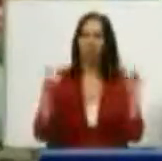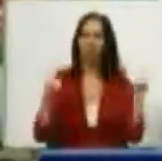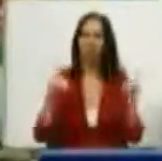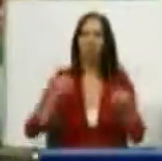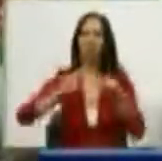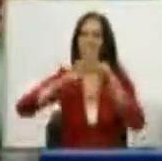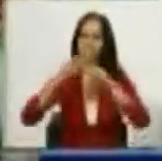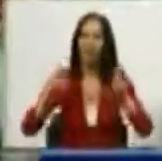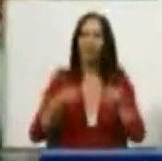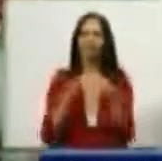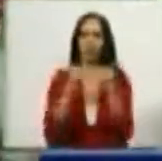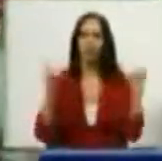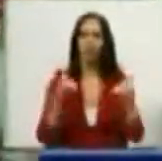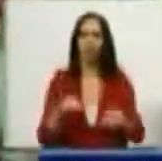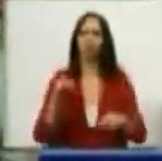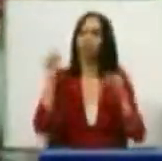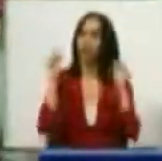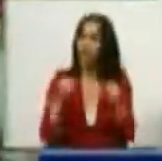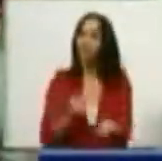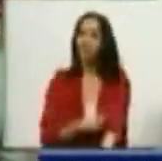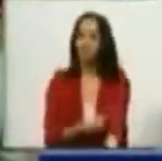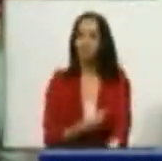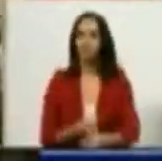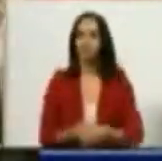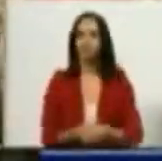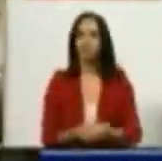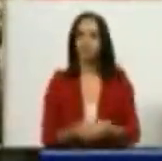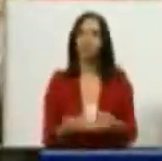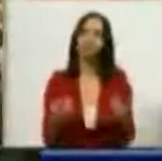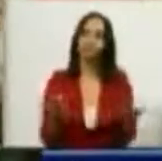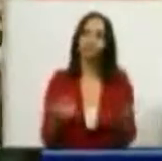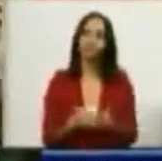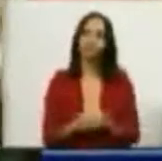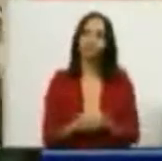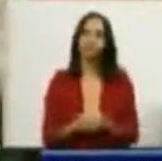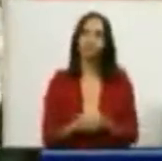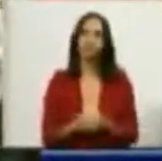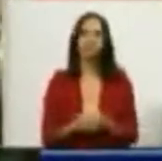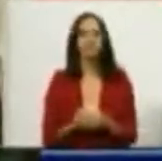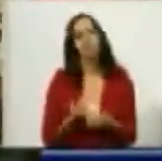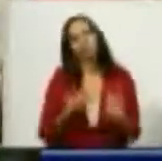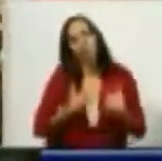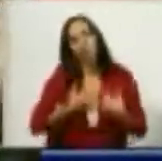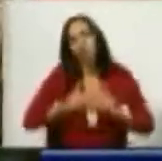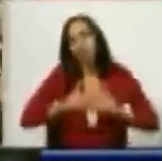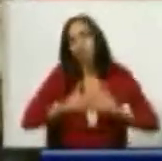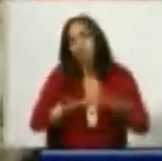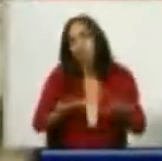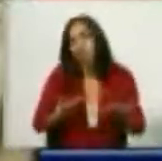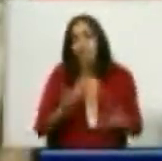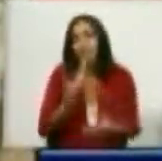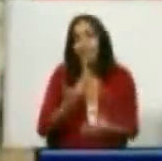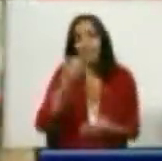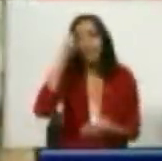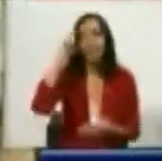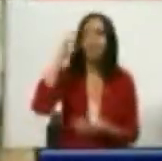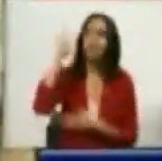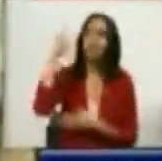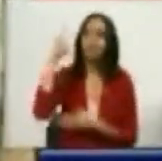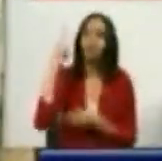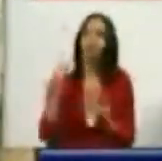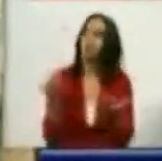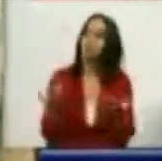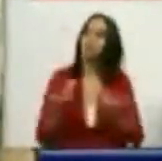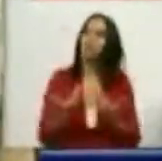y en democracia que no me queda otra sino darle gracias a Dios por darme